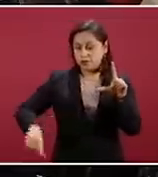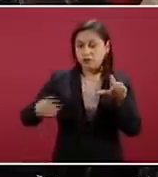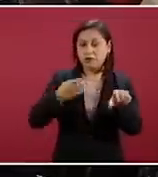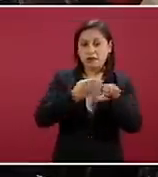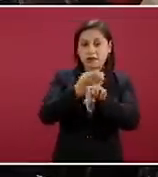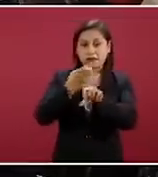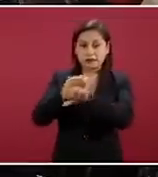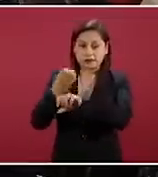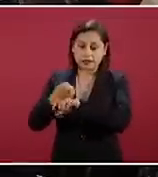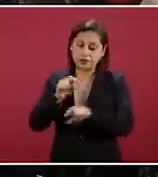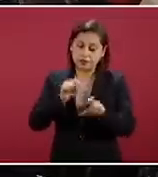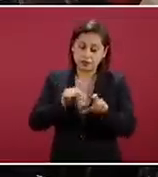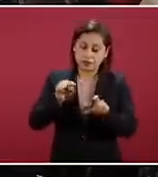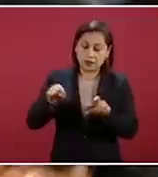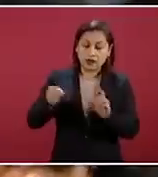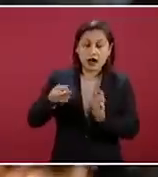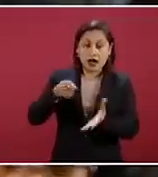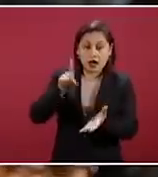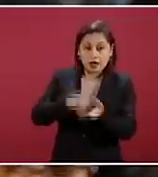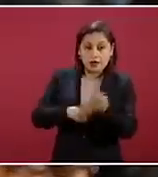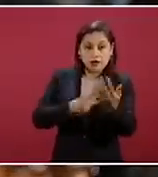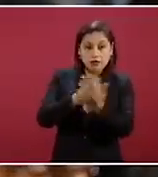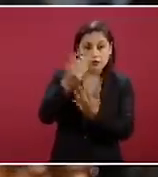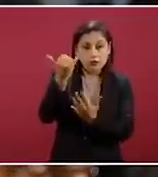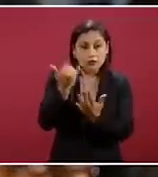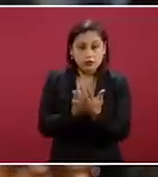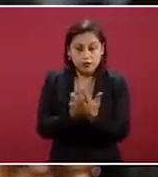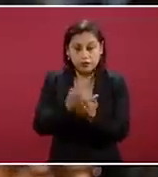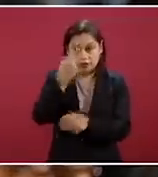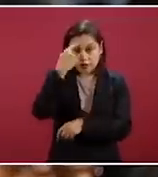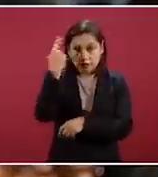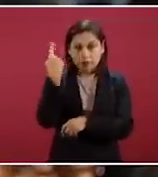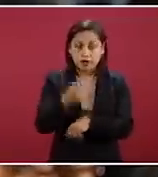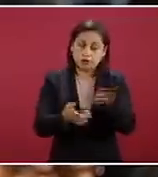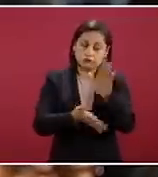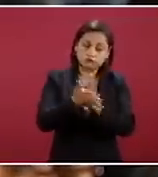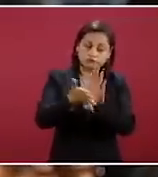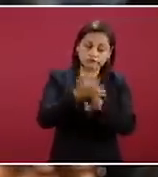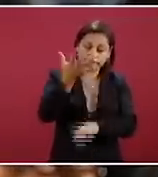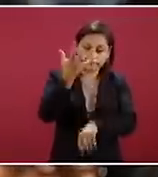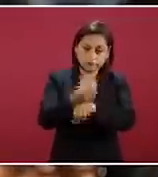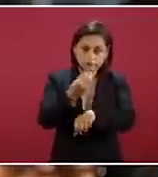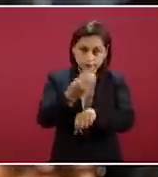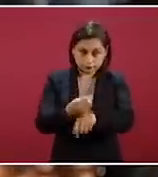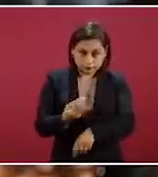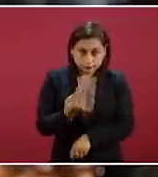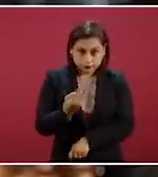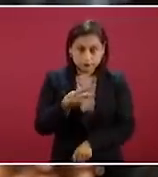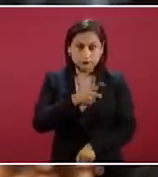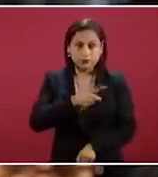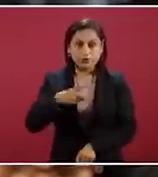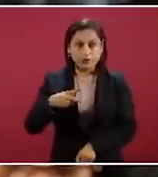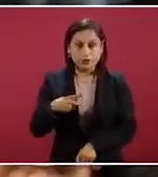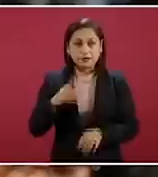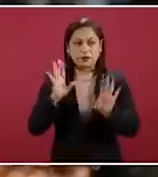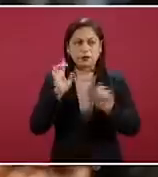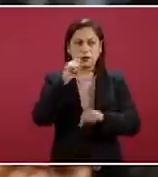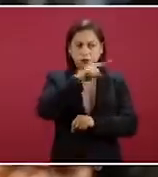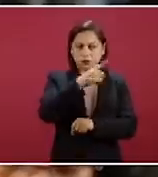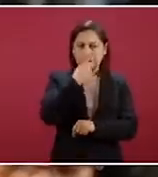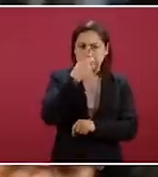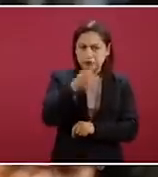proyectos emblemáticos de infraestructura, y puso de ejemplo al estado de Nuevo León, que